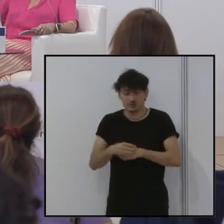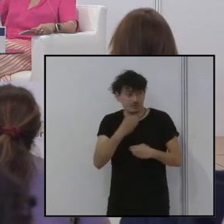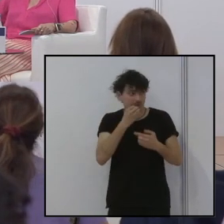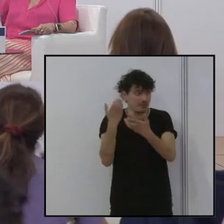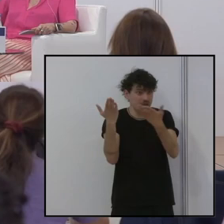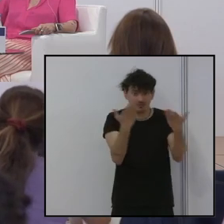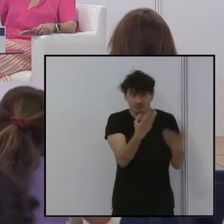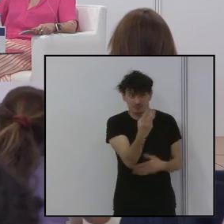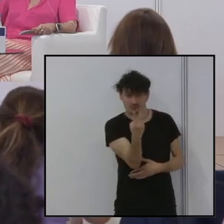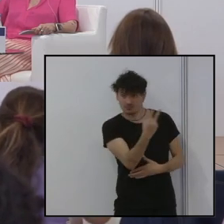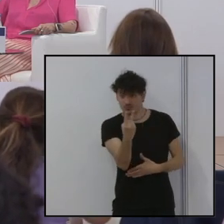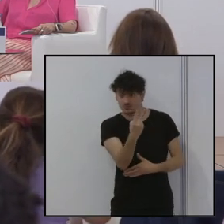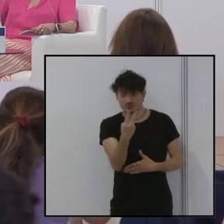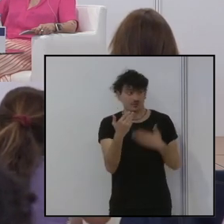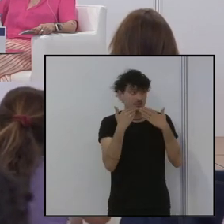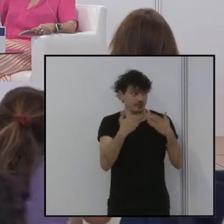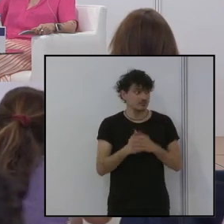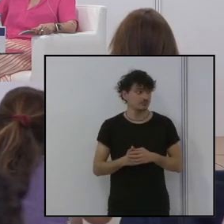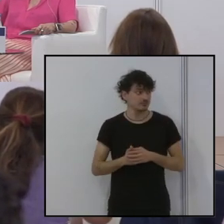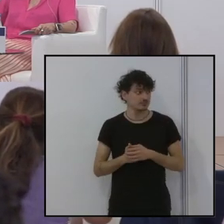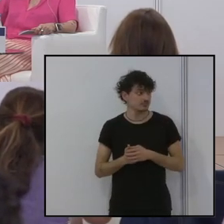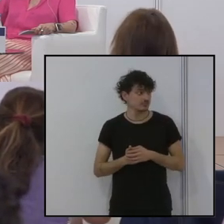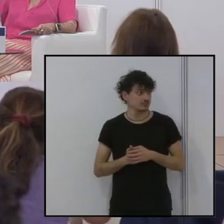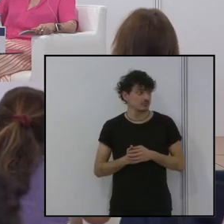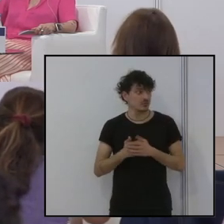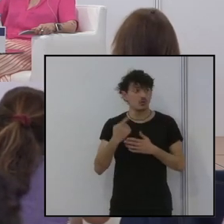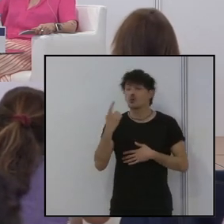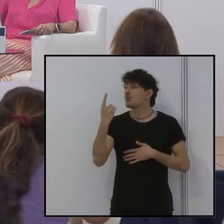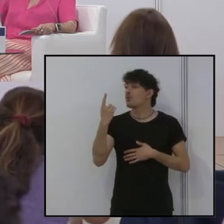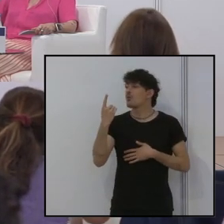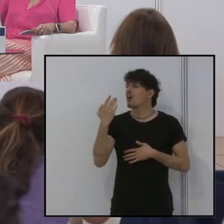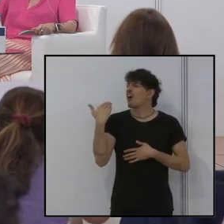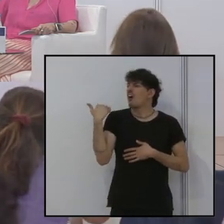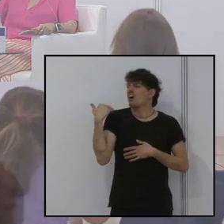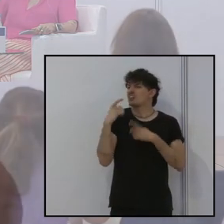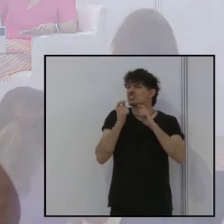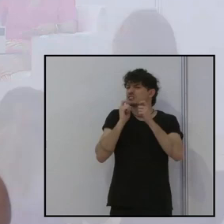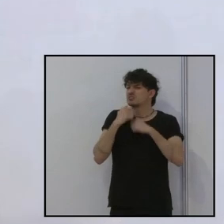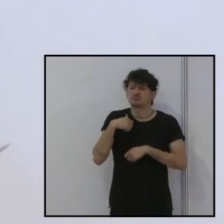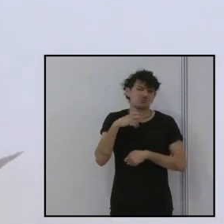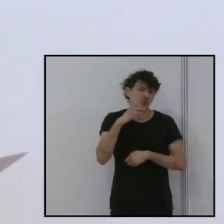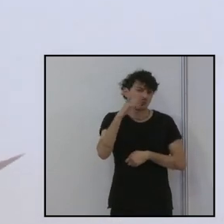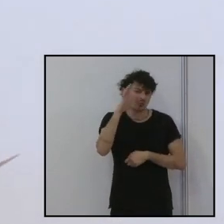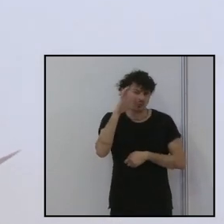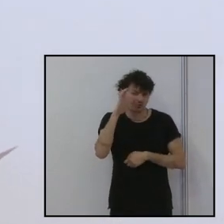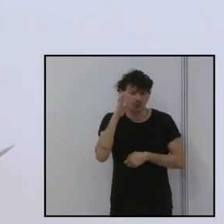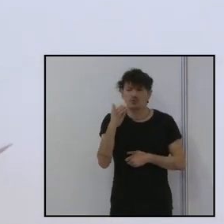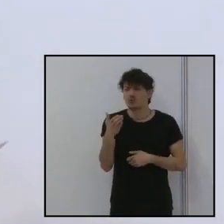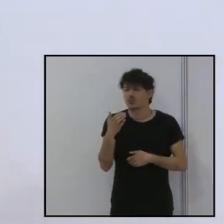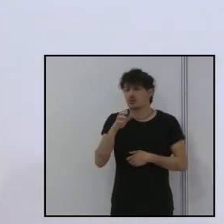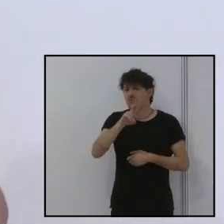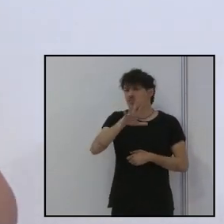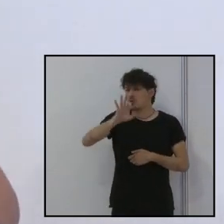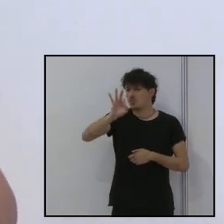Gracias por estar con nosotros. Gracias a ti. Un dato que os he oído comentar en alguna entrevista es que el 25% de las personas